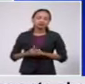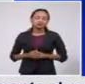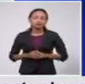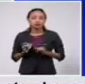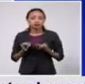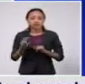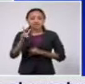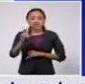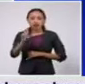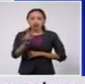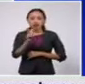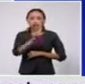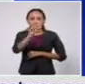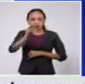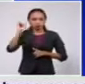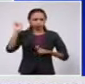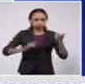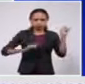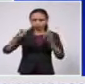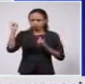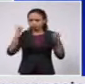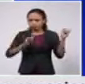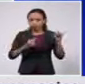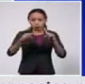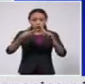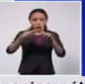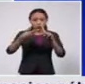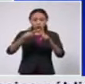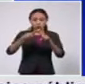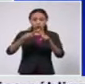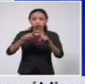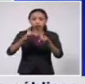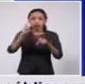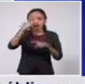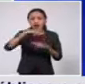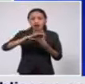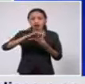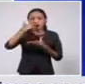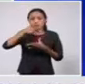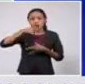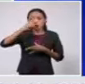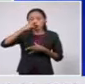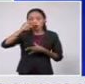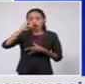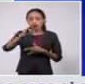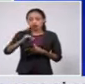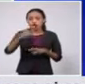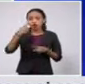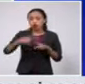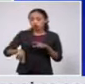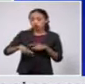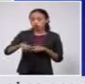casos importados, uno de Camajuaní y uno de Cifuentes, ambos viajeros